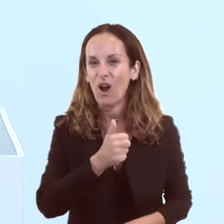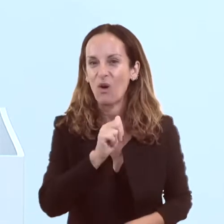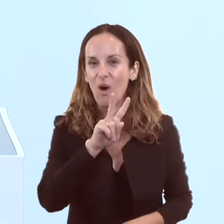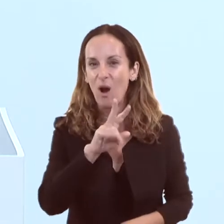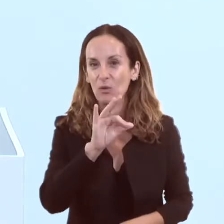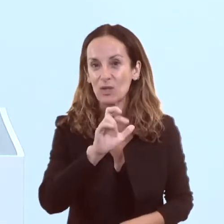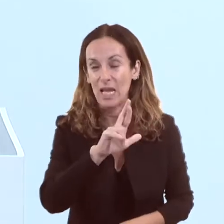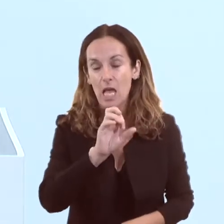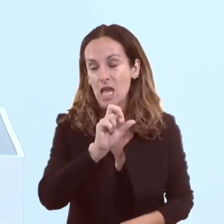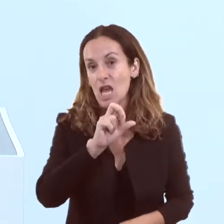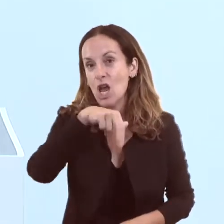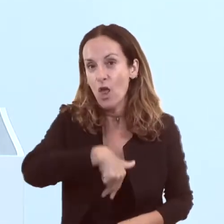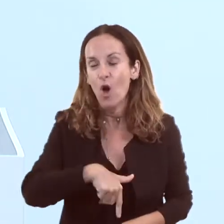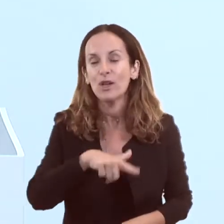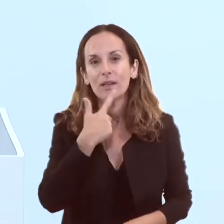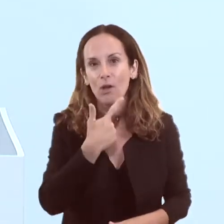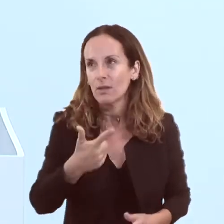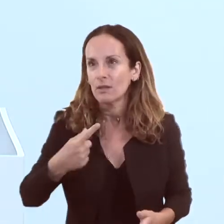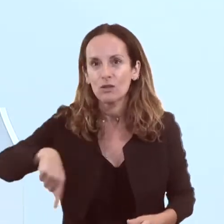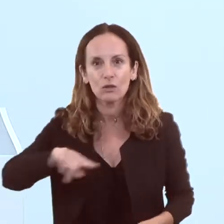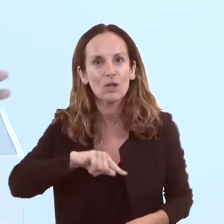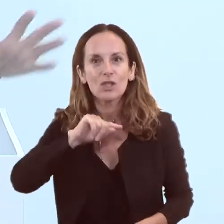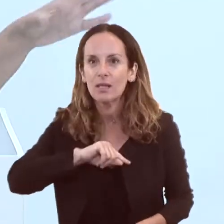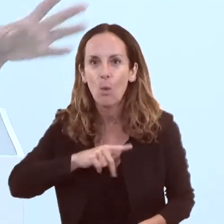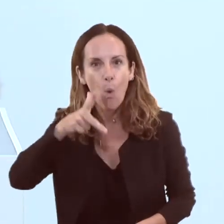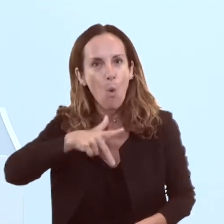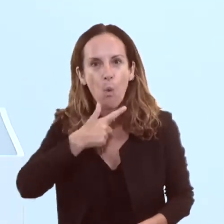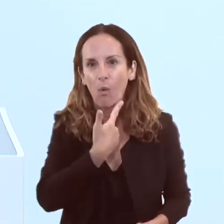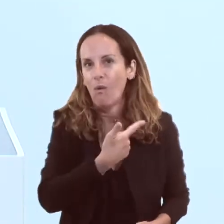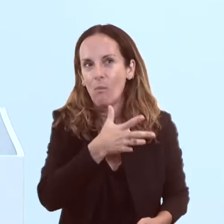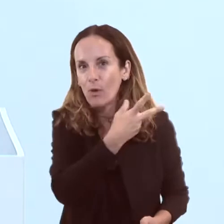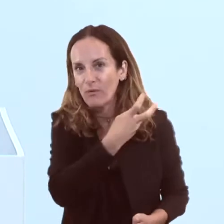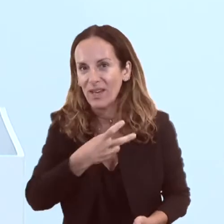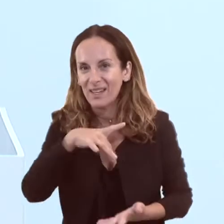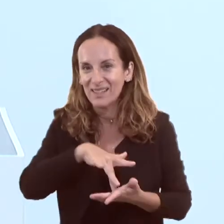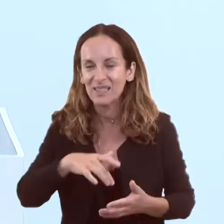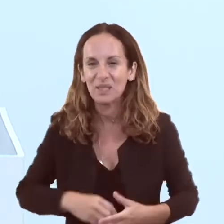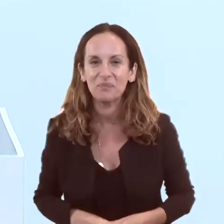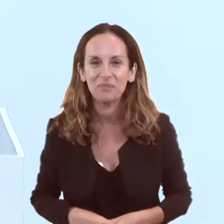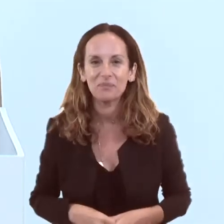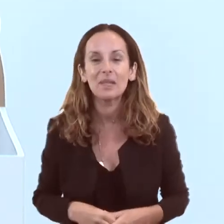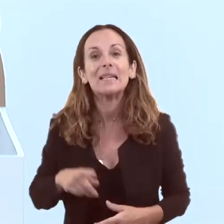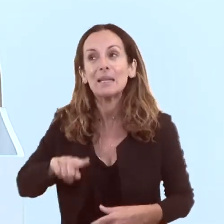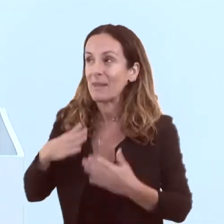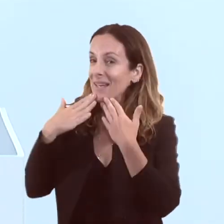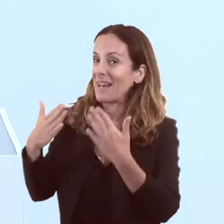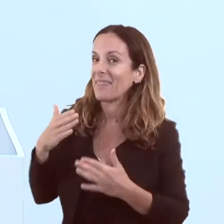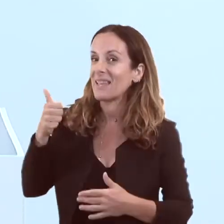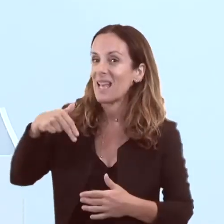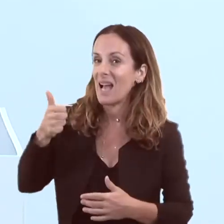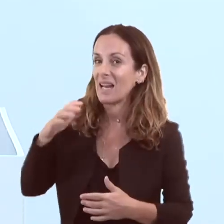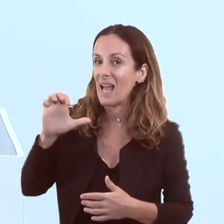Bakery this la libertad yo no me esdí avanzado hasta para hablar en espina que este es un festival que está muy